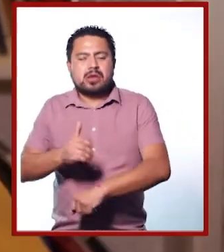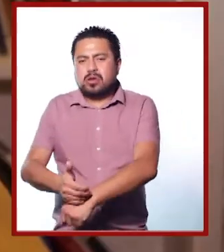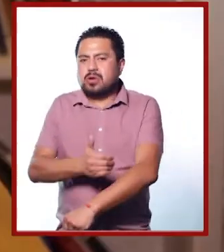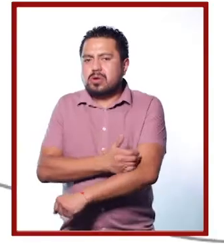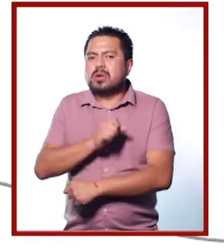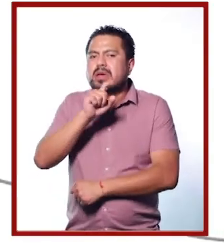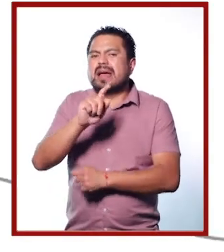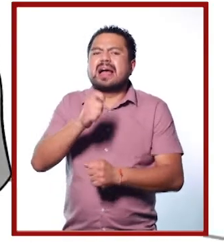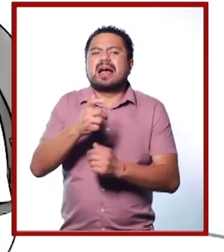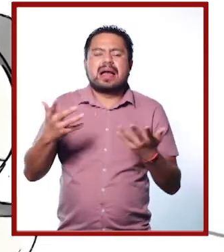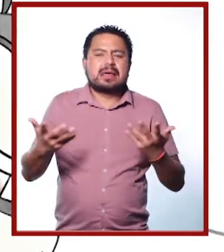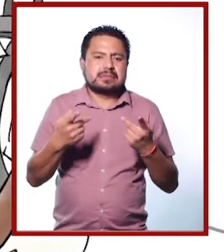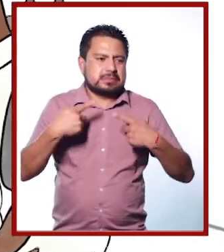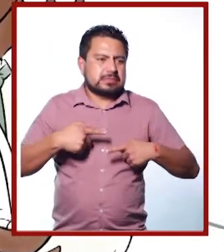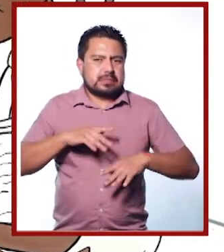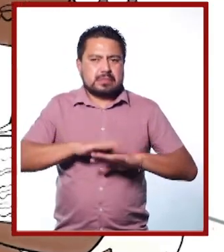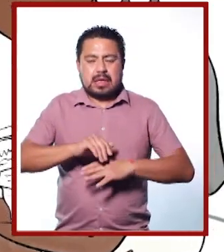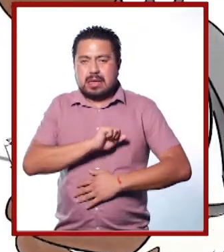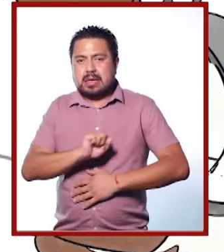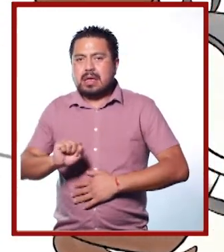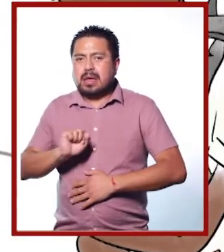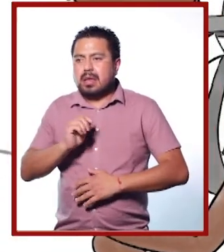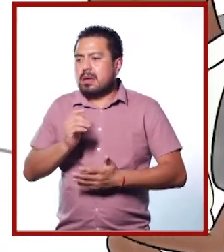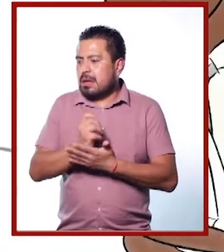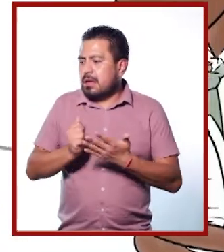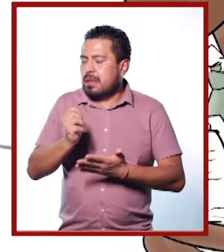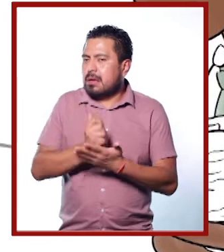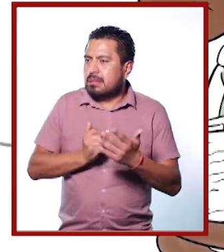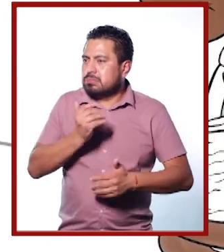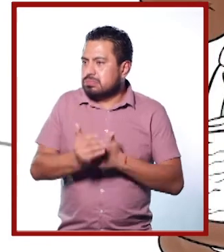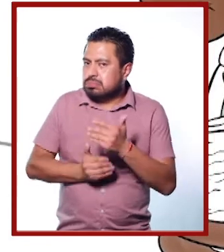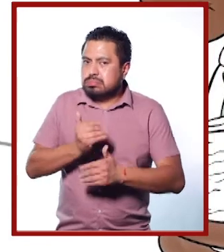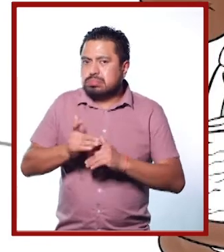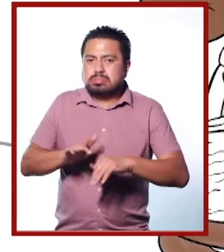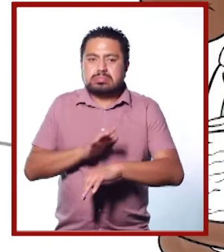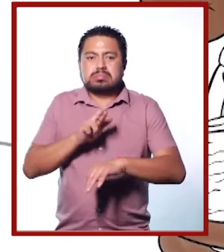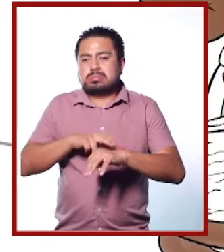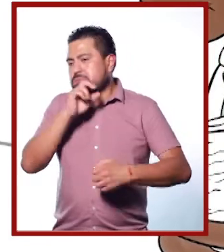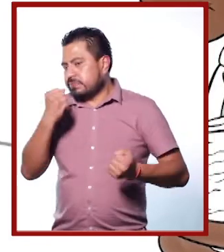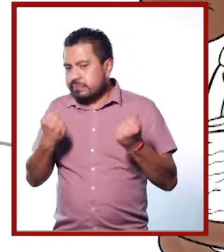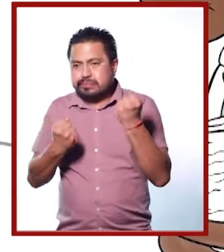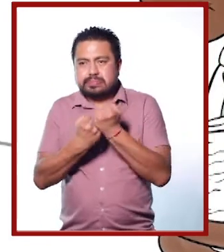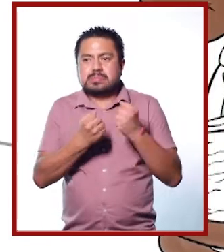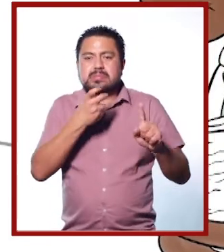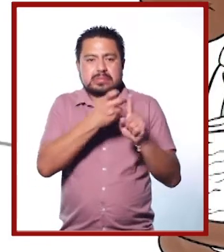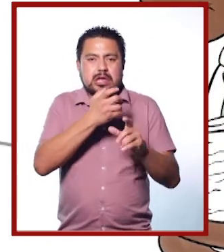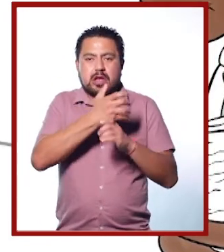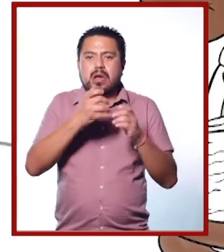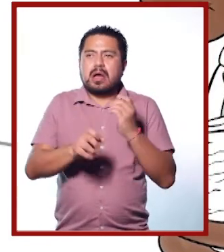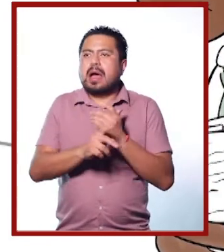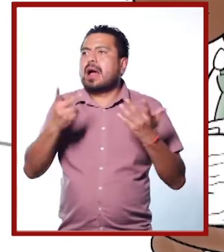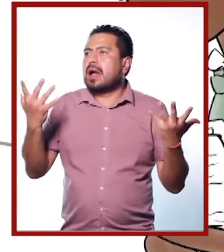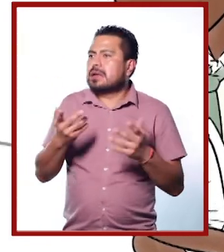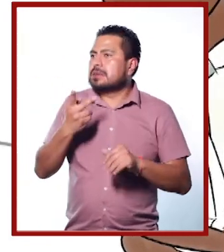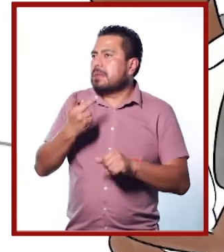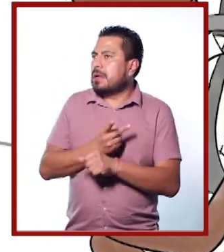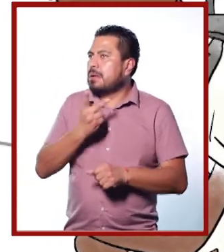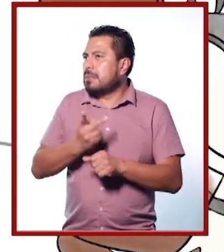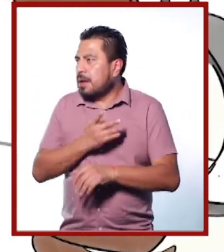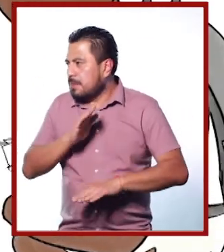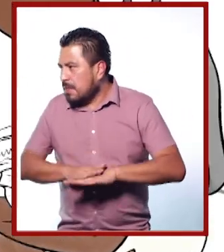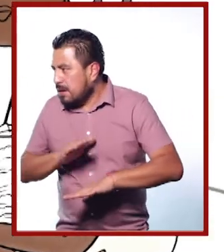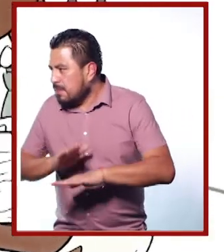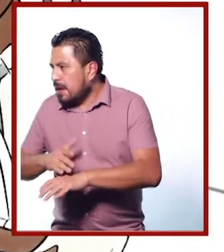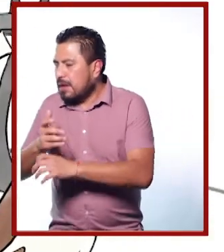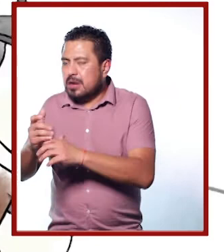amigos y compañeros. Lo que hace es que la persona agresiva va teniendo una ganancia secundaria que refuerza esa conducta y hace que suceda una y